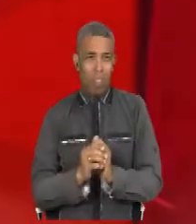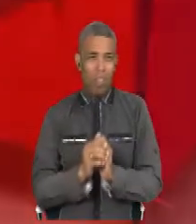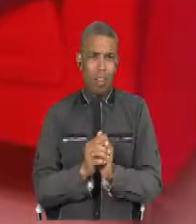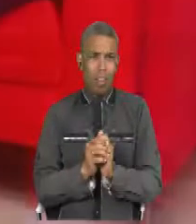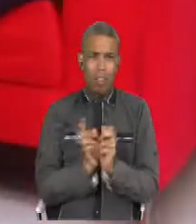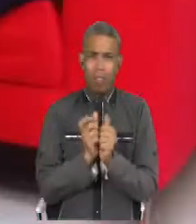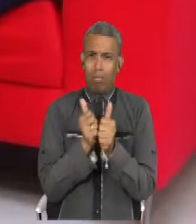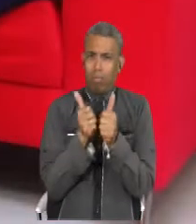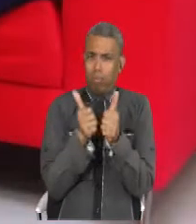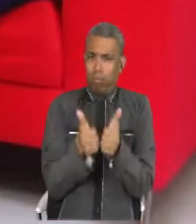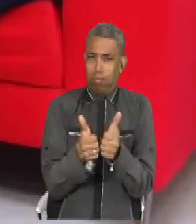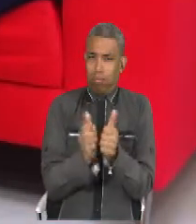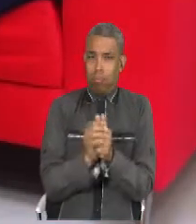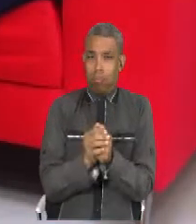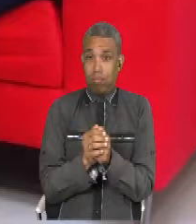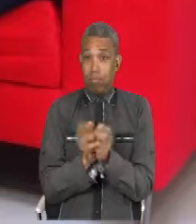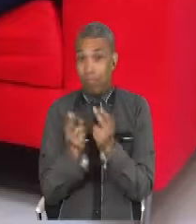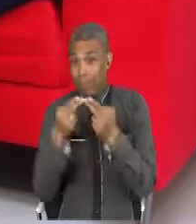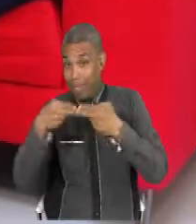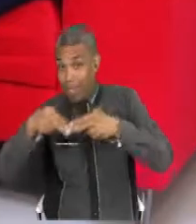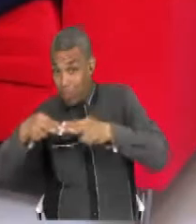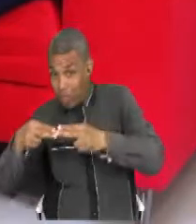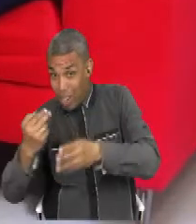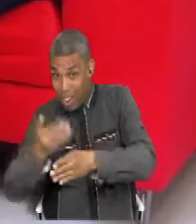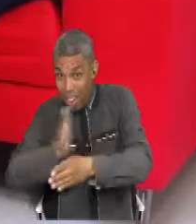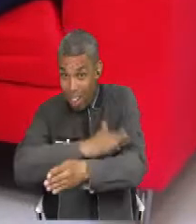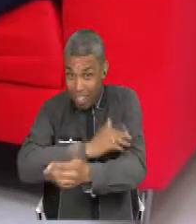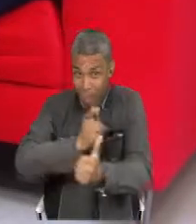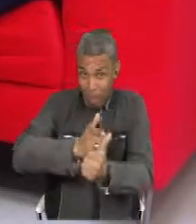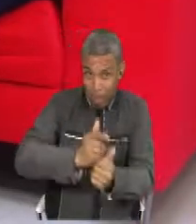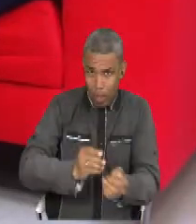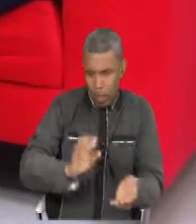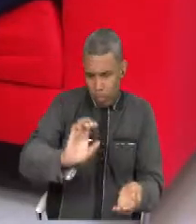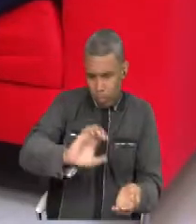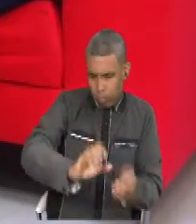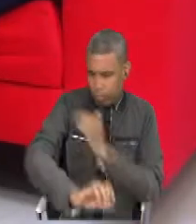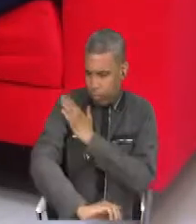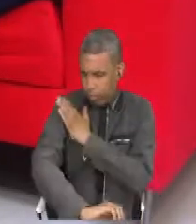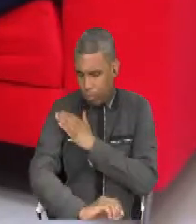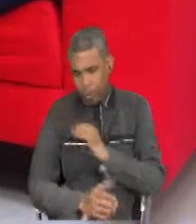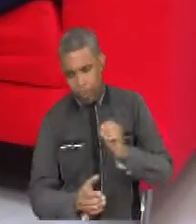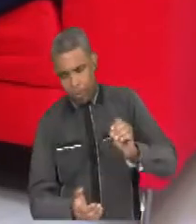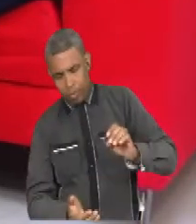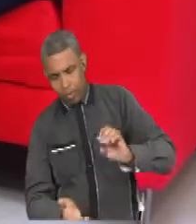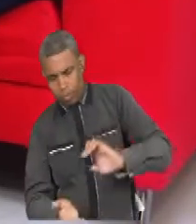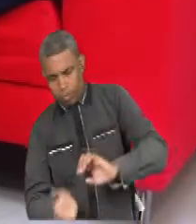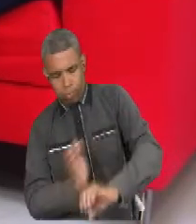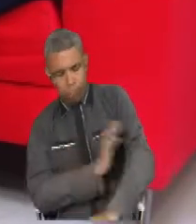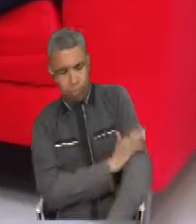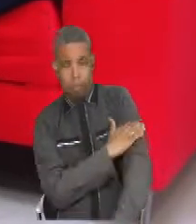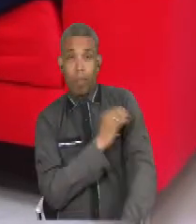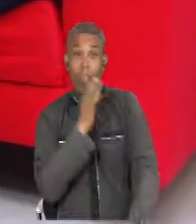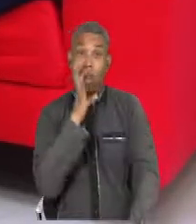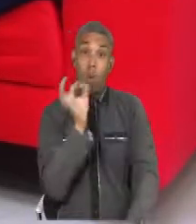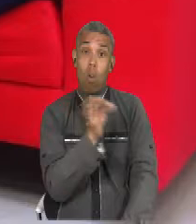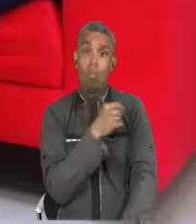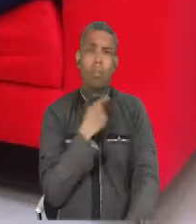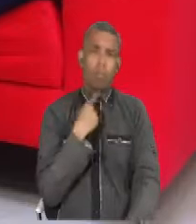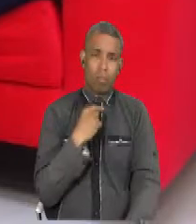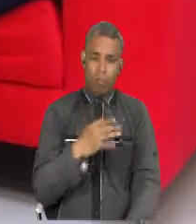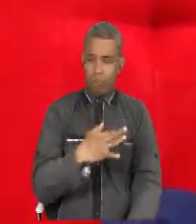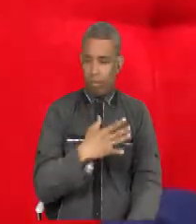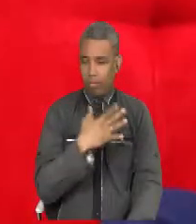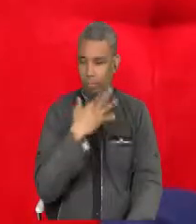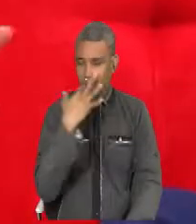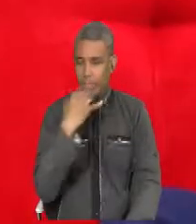la puede aplicar pues antes de tener la relación sexual. Hay personas, hoy, bueno, yo diría que los hombres son muy también de aroma. Entonces,